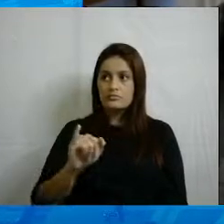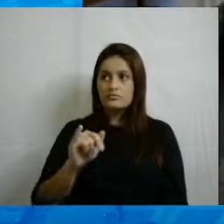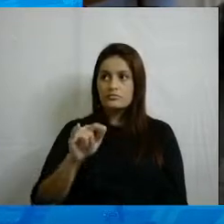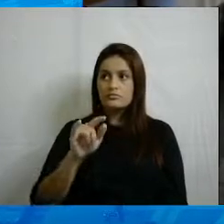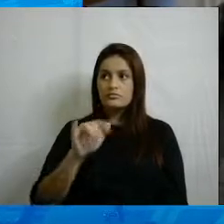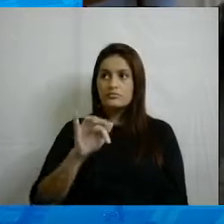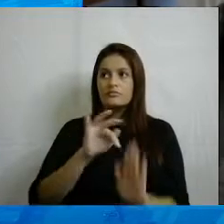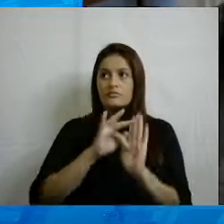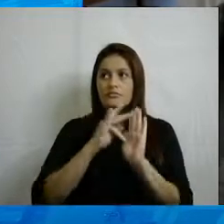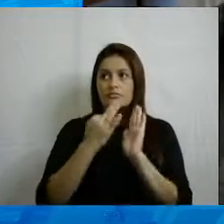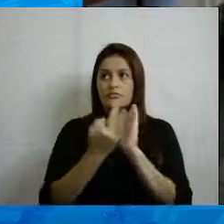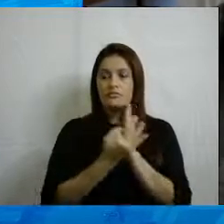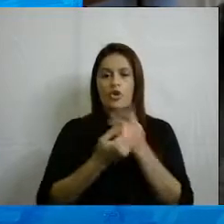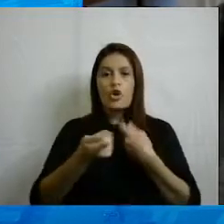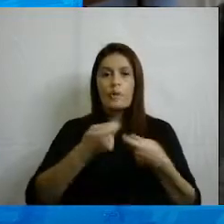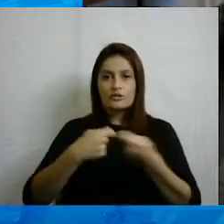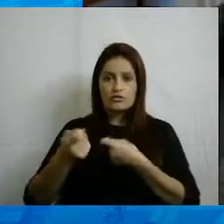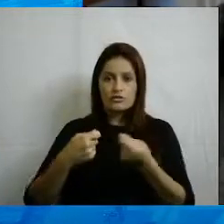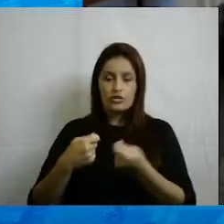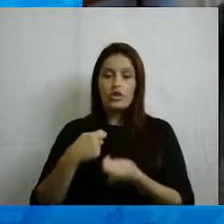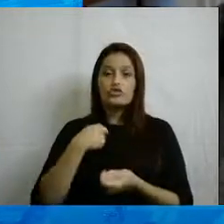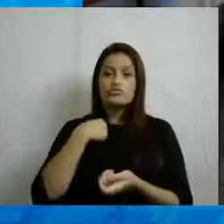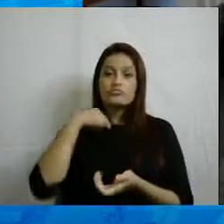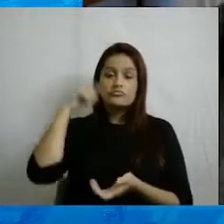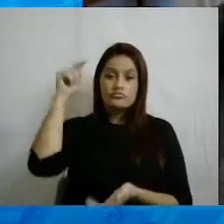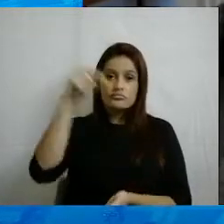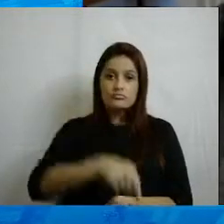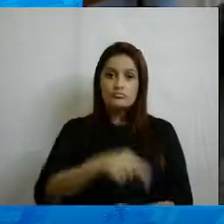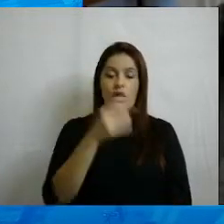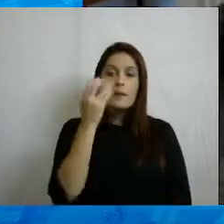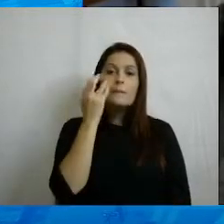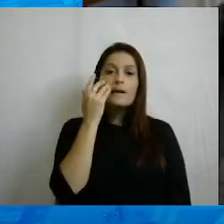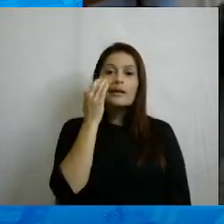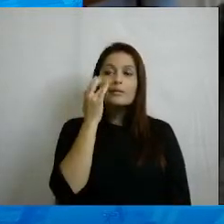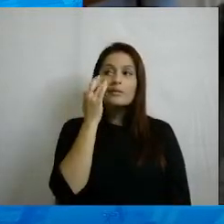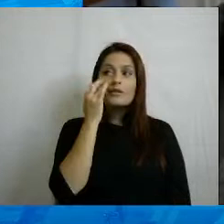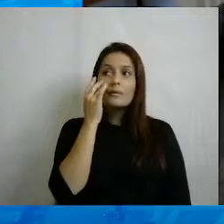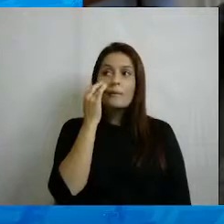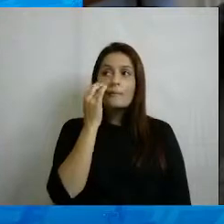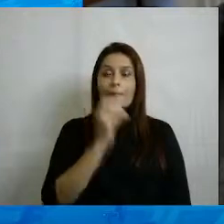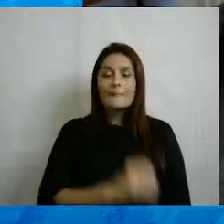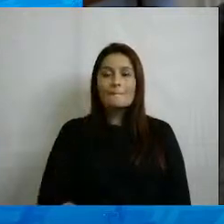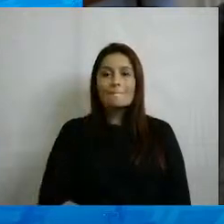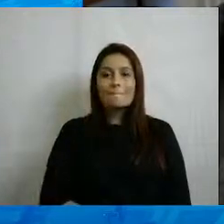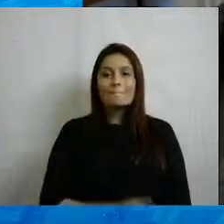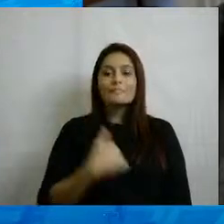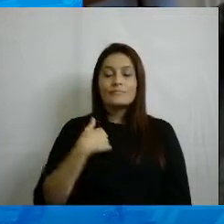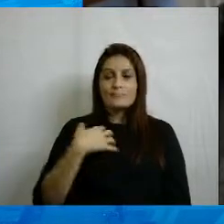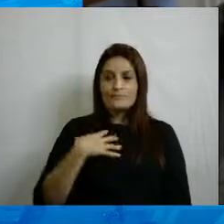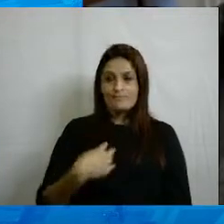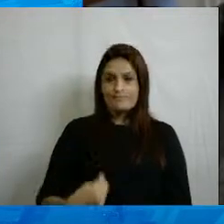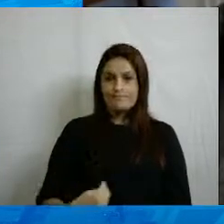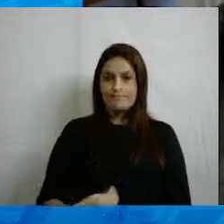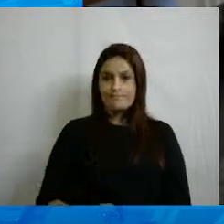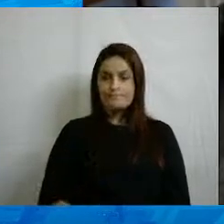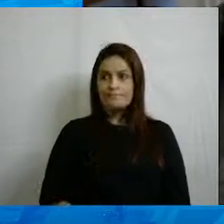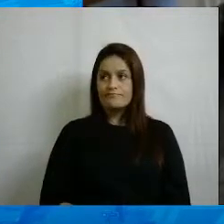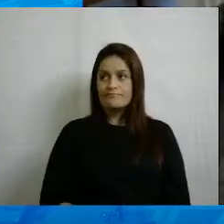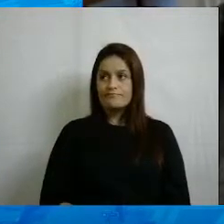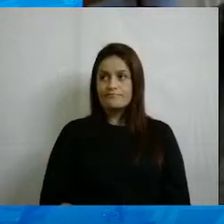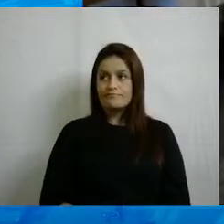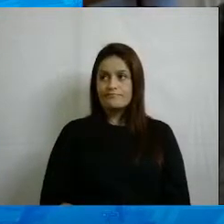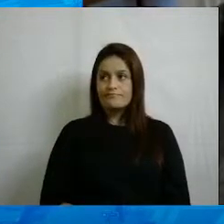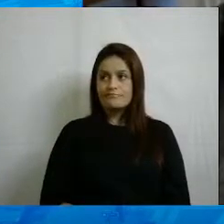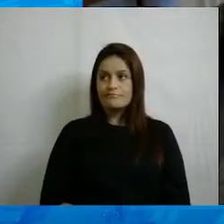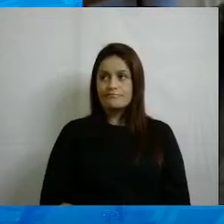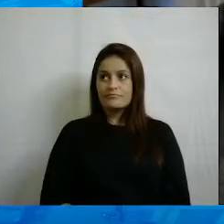de la calle del comercio. Yo llegué aquí a Melipilla con la niña que estaba sentada aquí, es mi hija. Hilda tenía